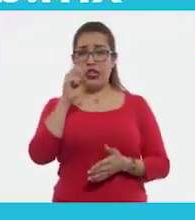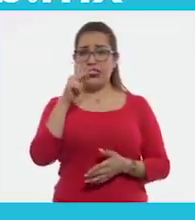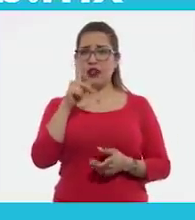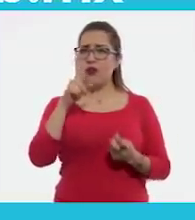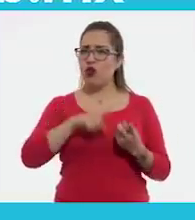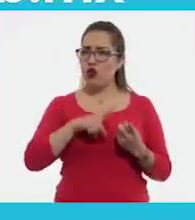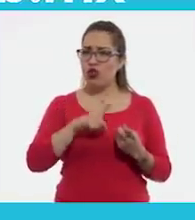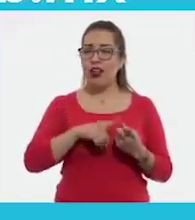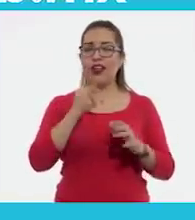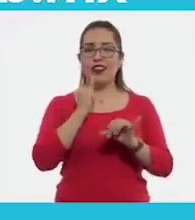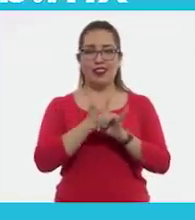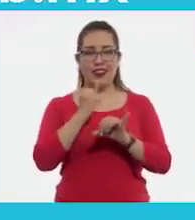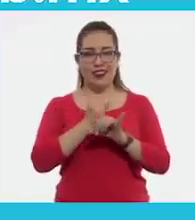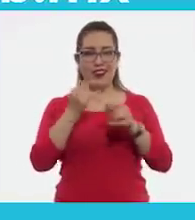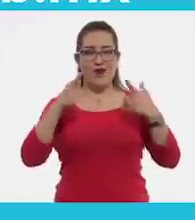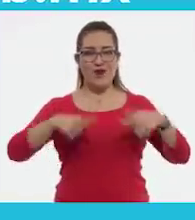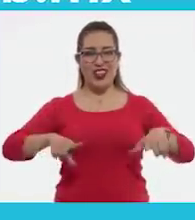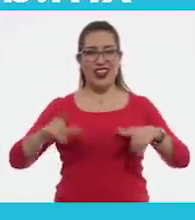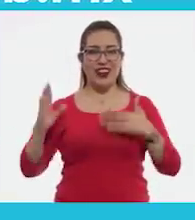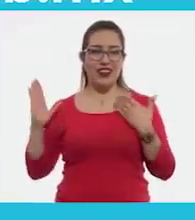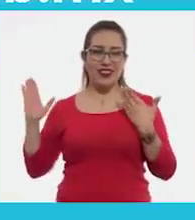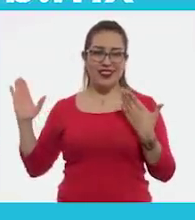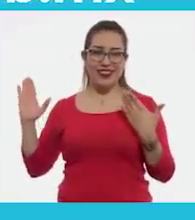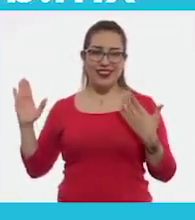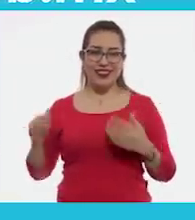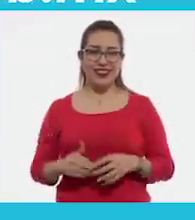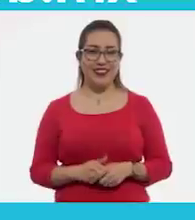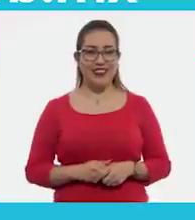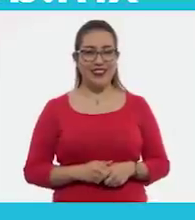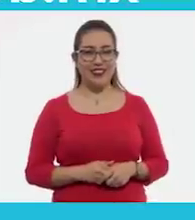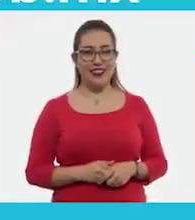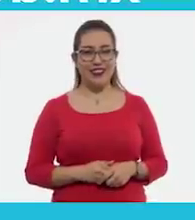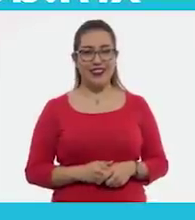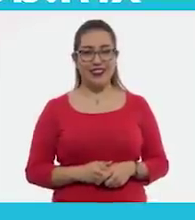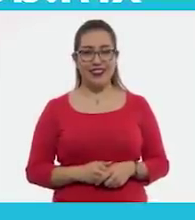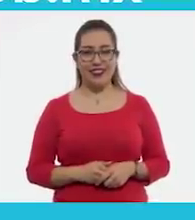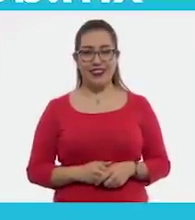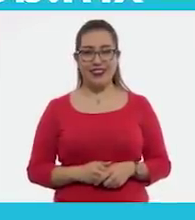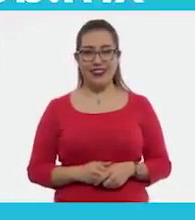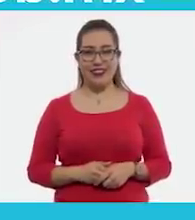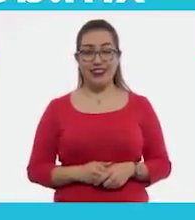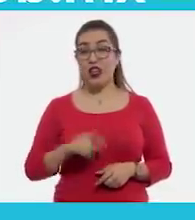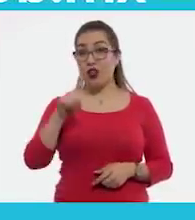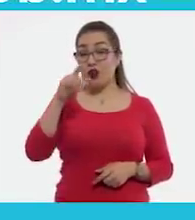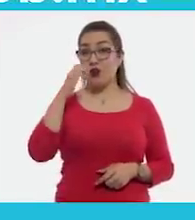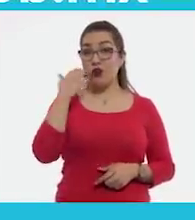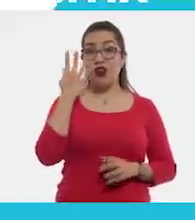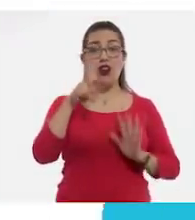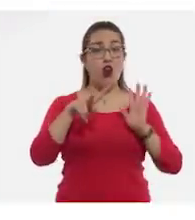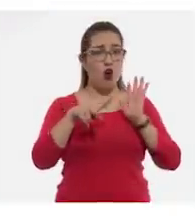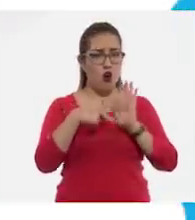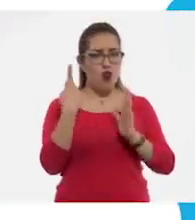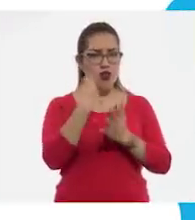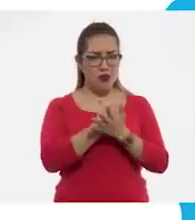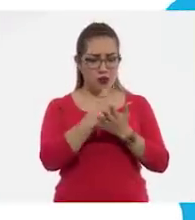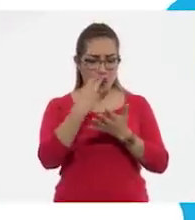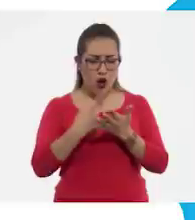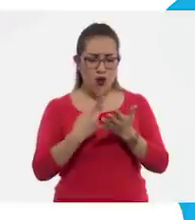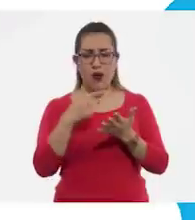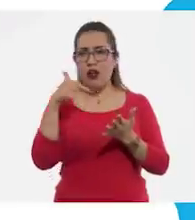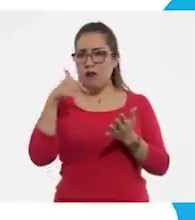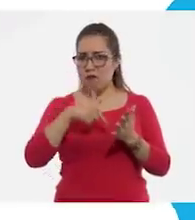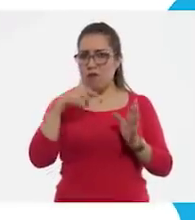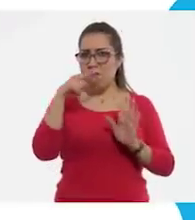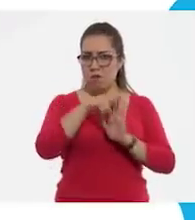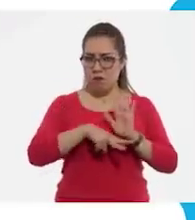página conaliteg.cep.gov.mx. Si quieres volver a ver los programas de Aprende en